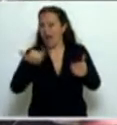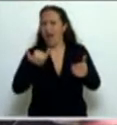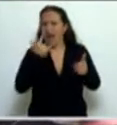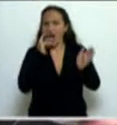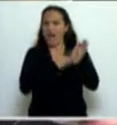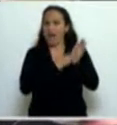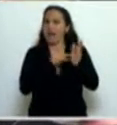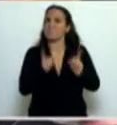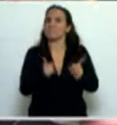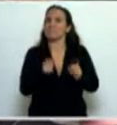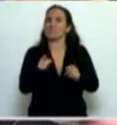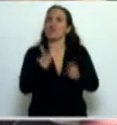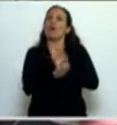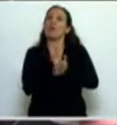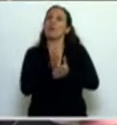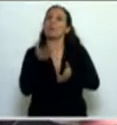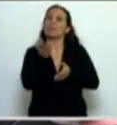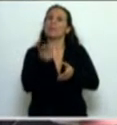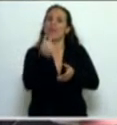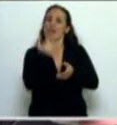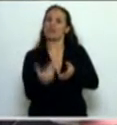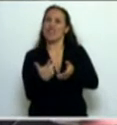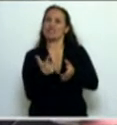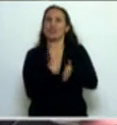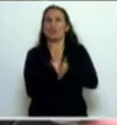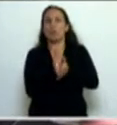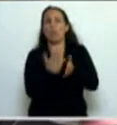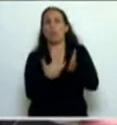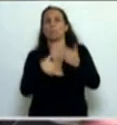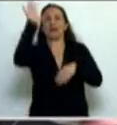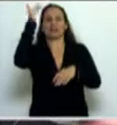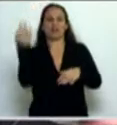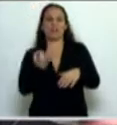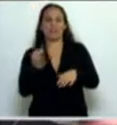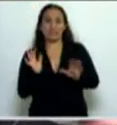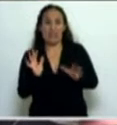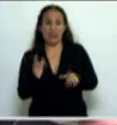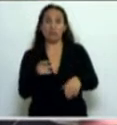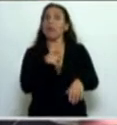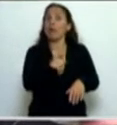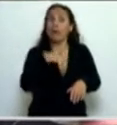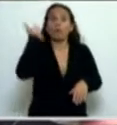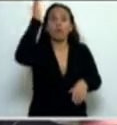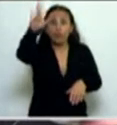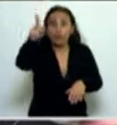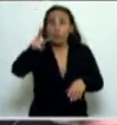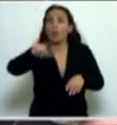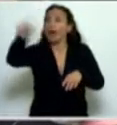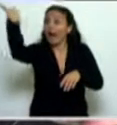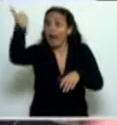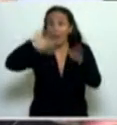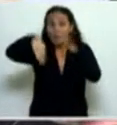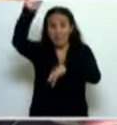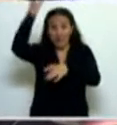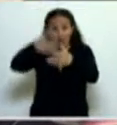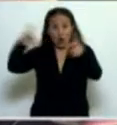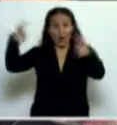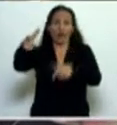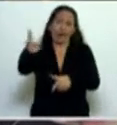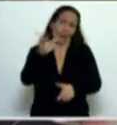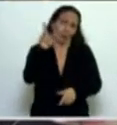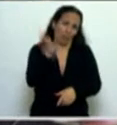de los jueces propuestos para integrar a la Corte Suprema de Justicia de la Nación también necesita la declaración de la necesidad de reforma de la Constitución, la designación y remoción